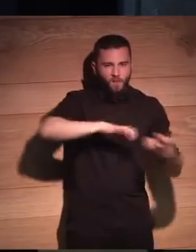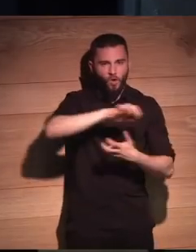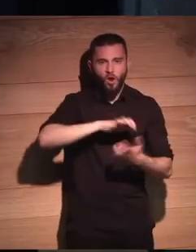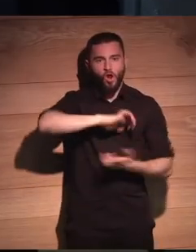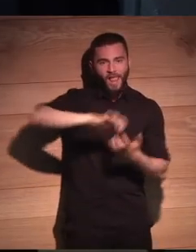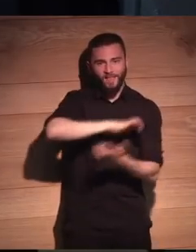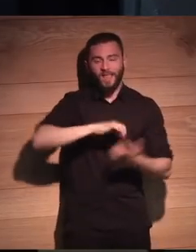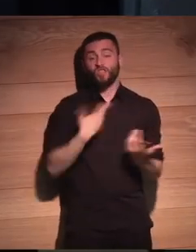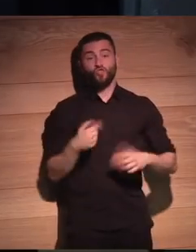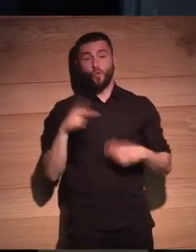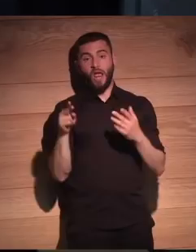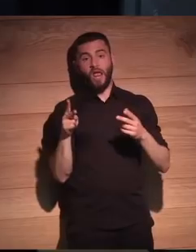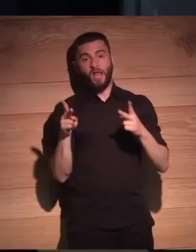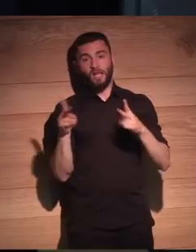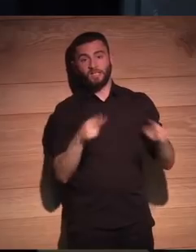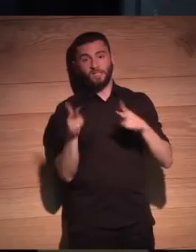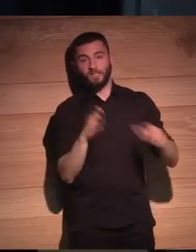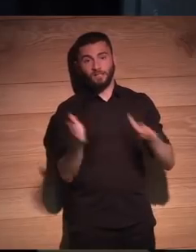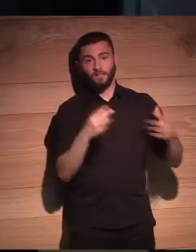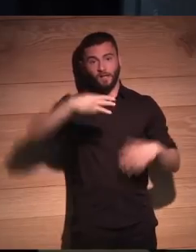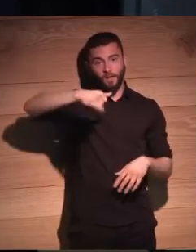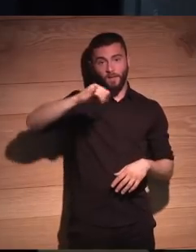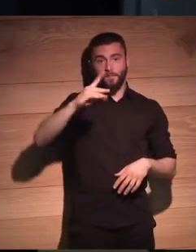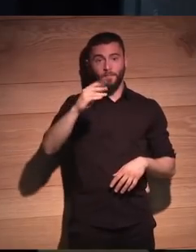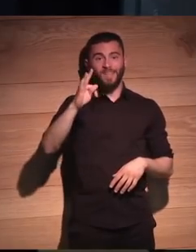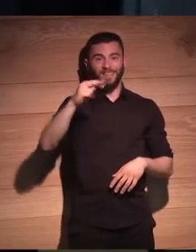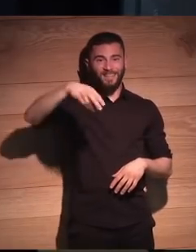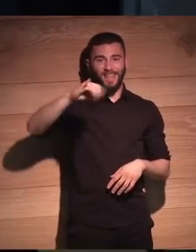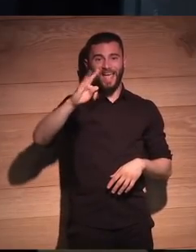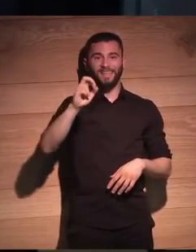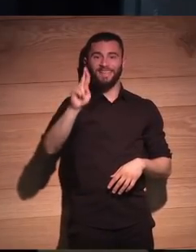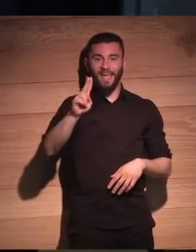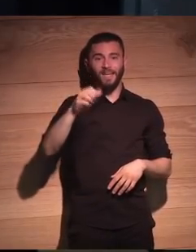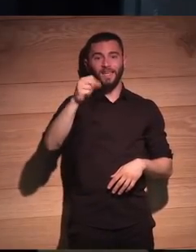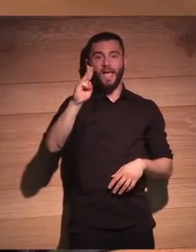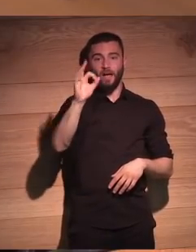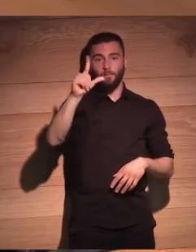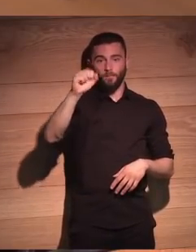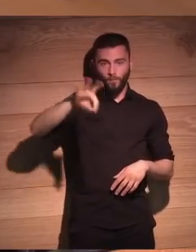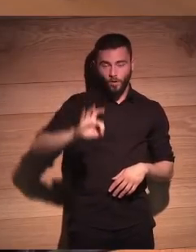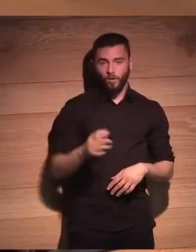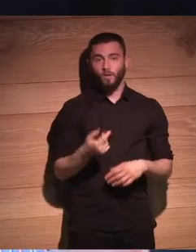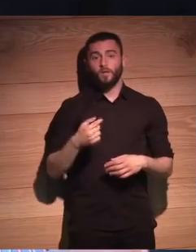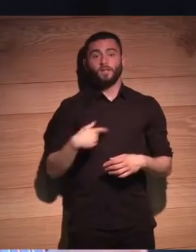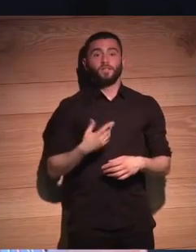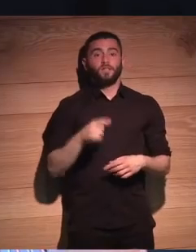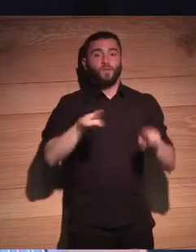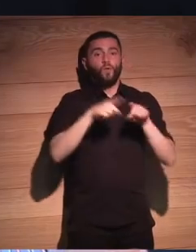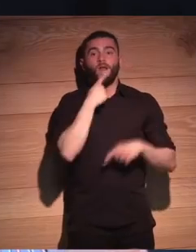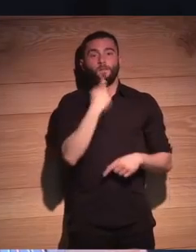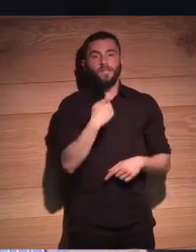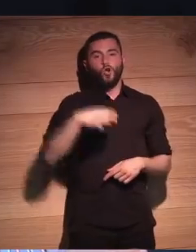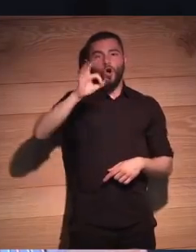Entonces hice una miniserie que era de Midnighter y Apolo, que básicamente era una versión del mito de Orfeo en el